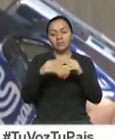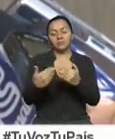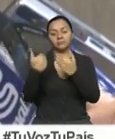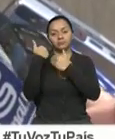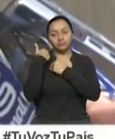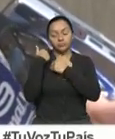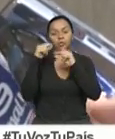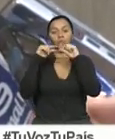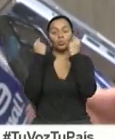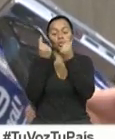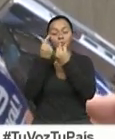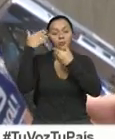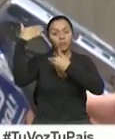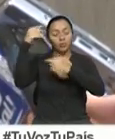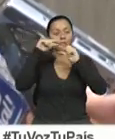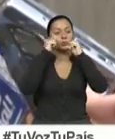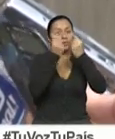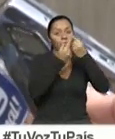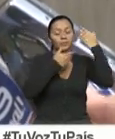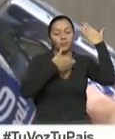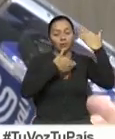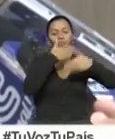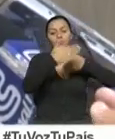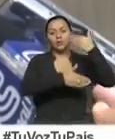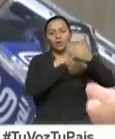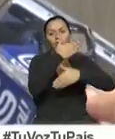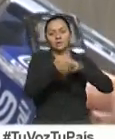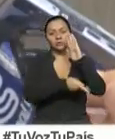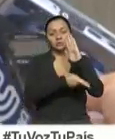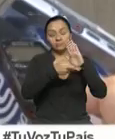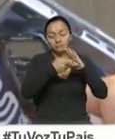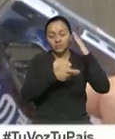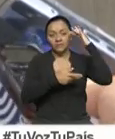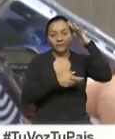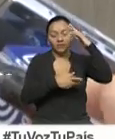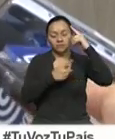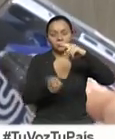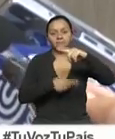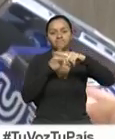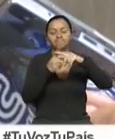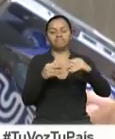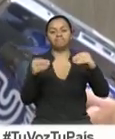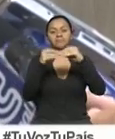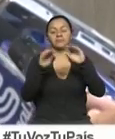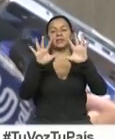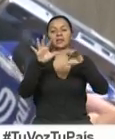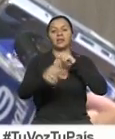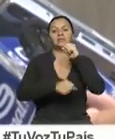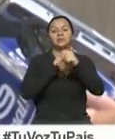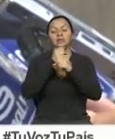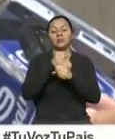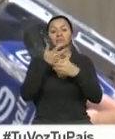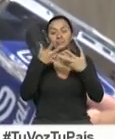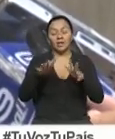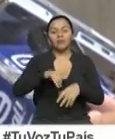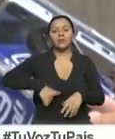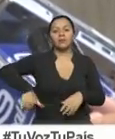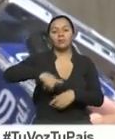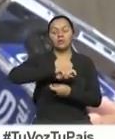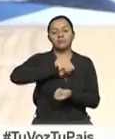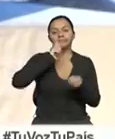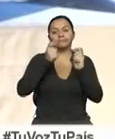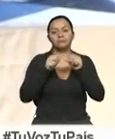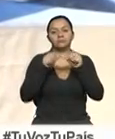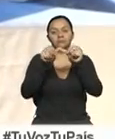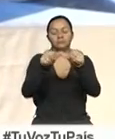los partidos y movimientos políticos progresistas del Ecuador se han sumado a fortalecer justamente estos 10 años que en democracia hemos también sostenido